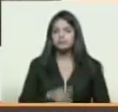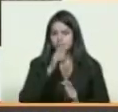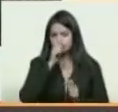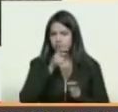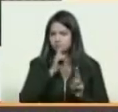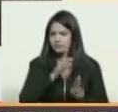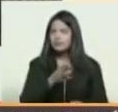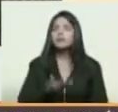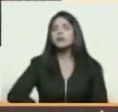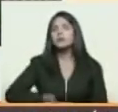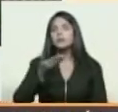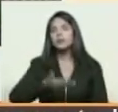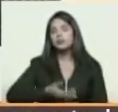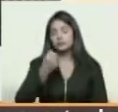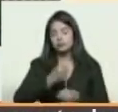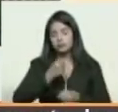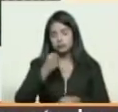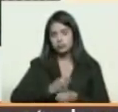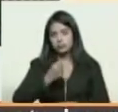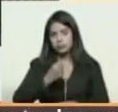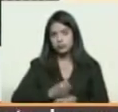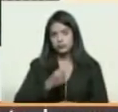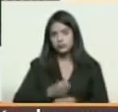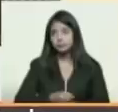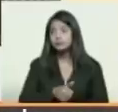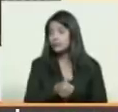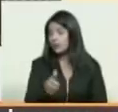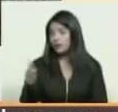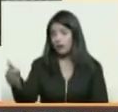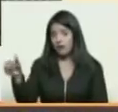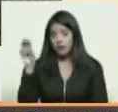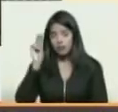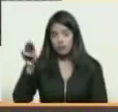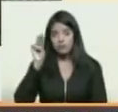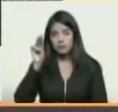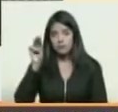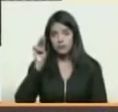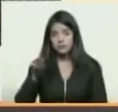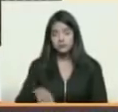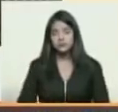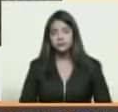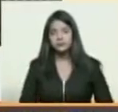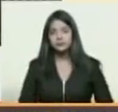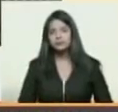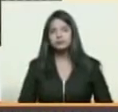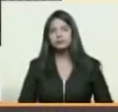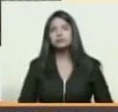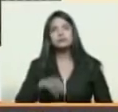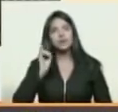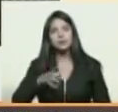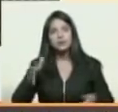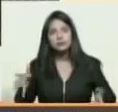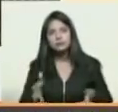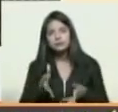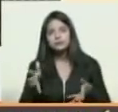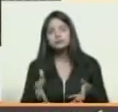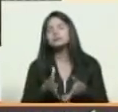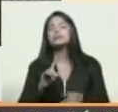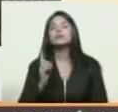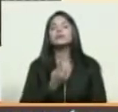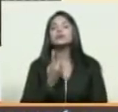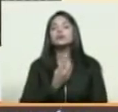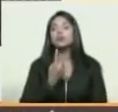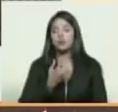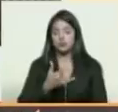de la importancia del trabajo que realizan los maestros y maestras, en el convencimiento de que solamente